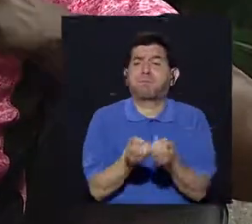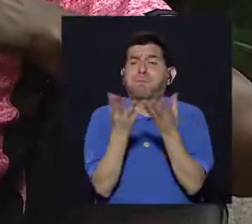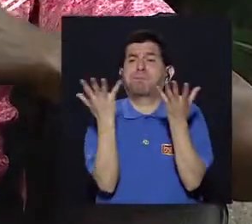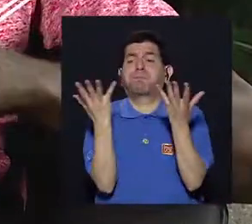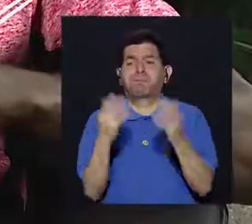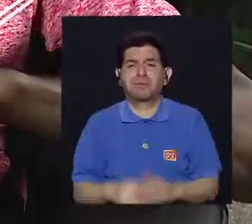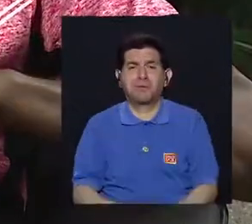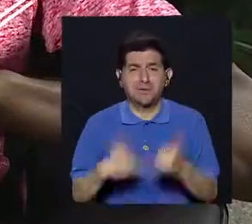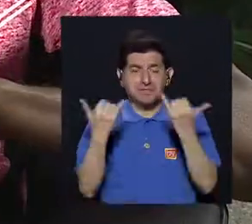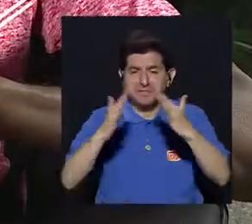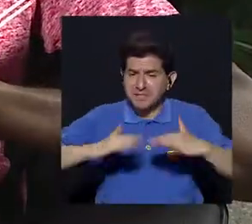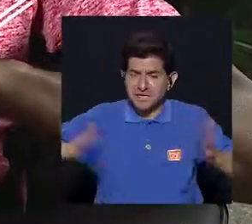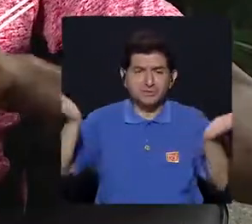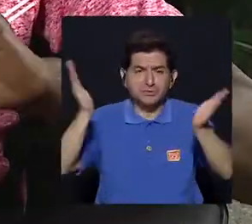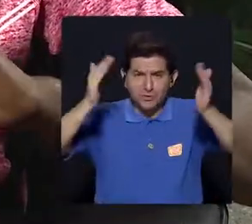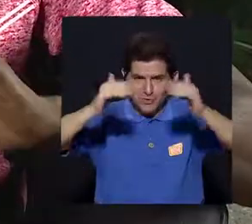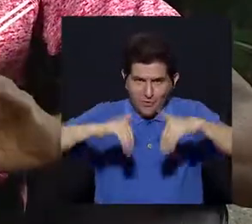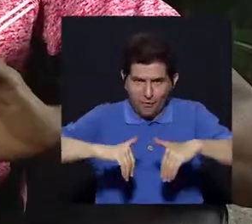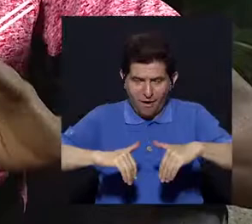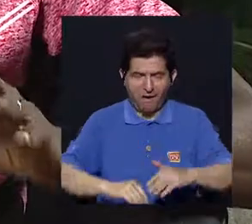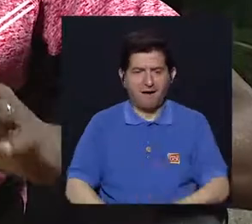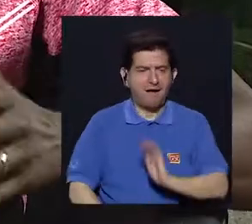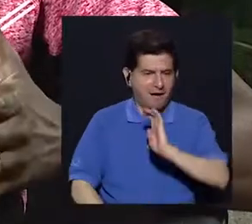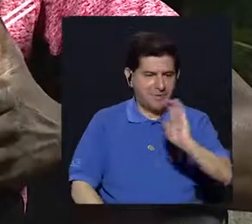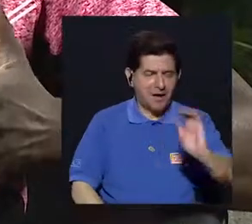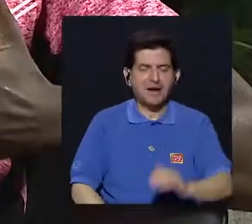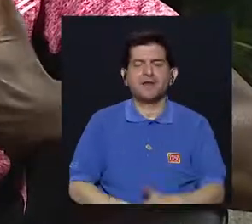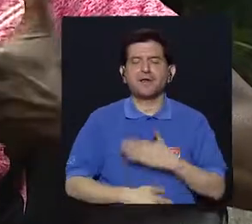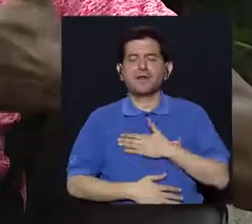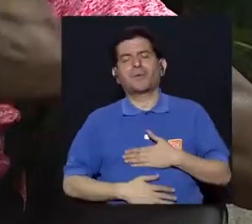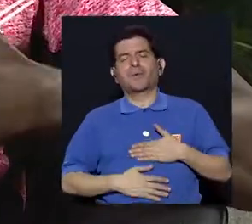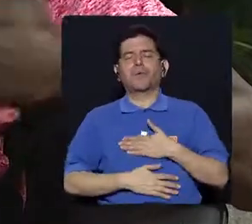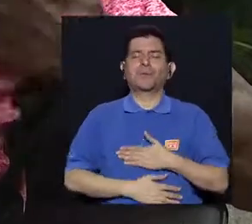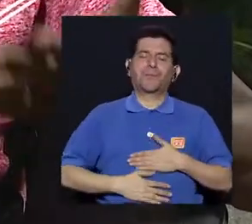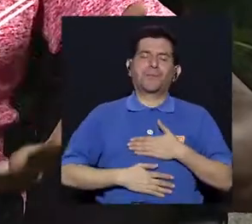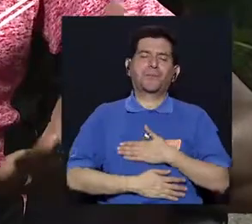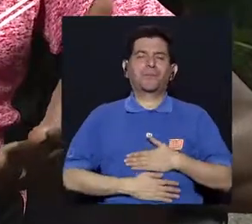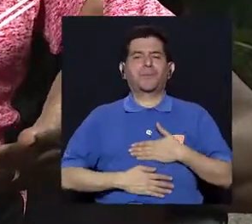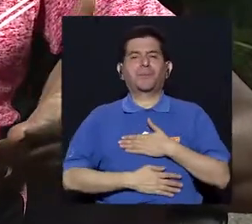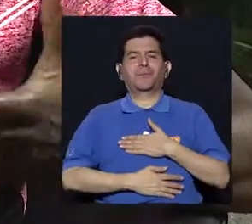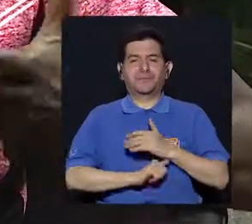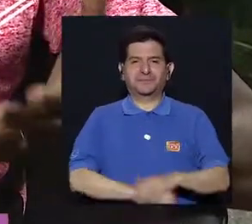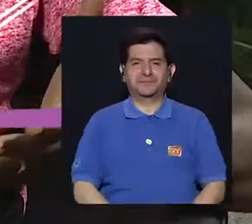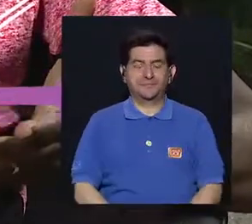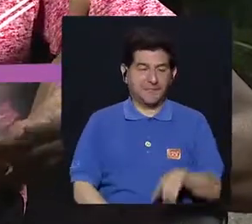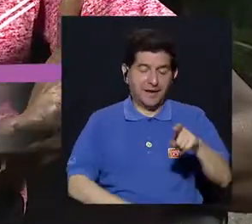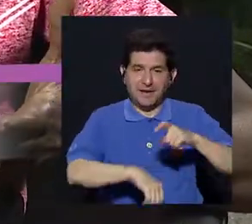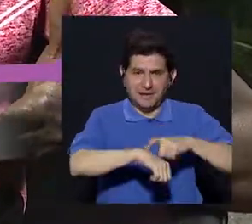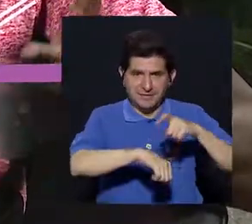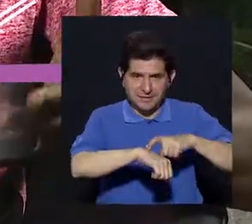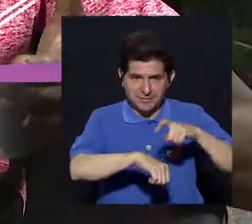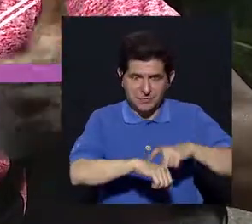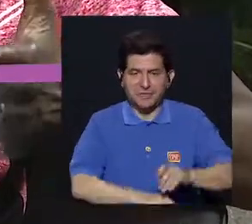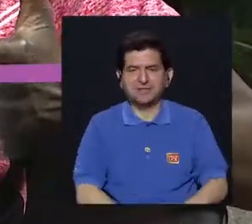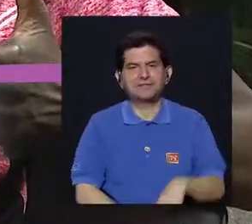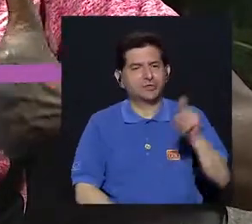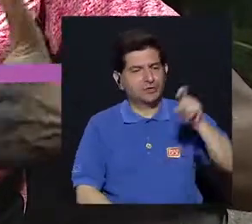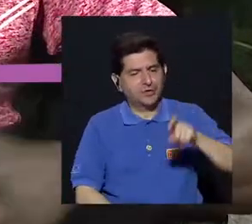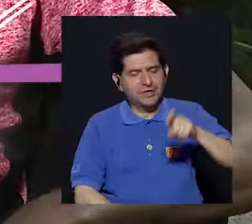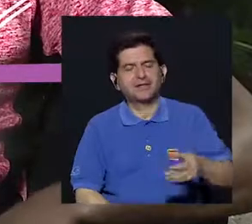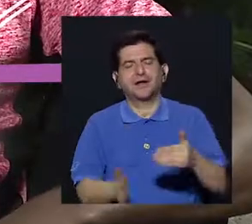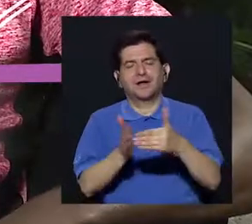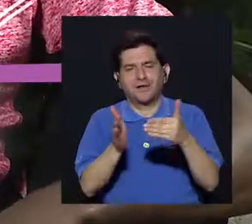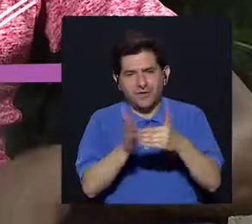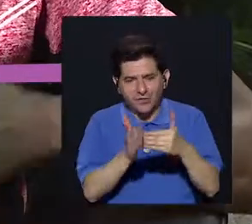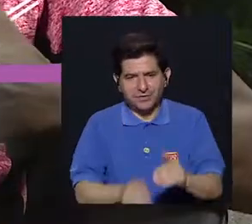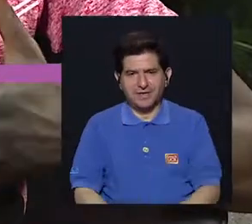muchas construcciones, entonces estamos dejando sin espacio para que el niño pueda recrearse. Entonces, es ahí donde